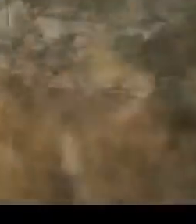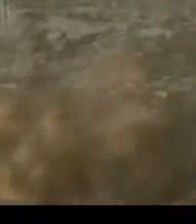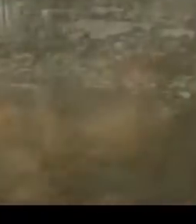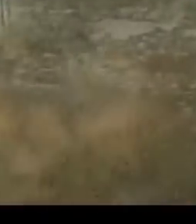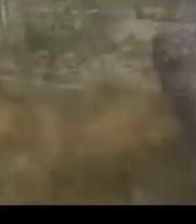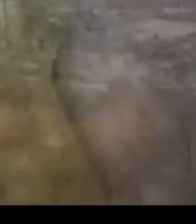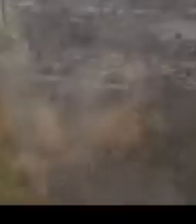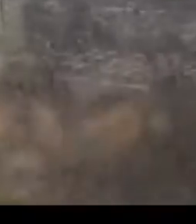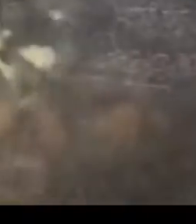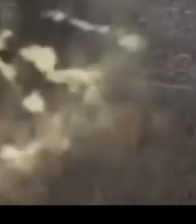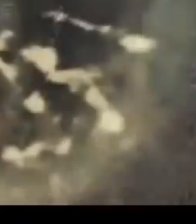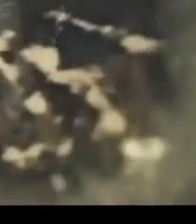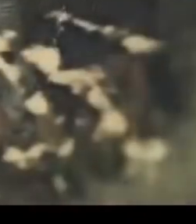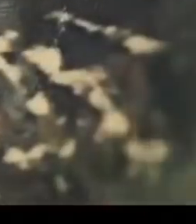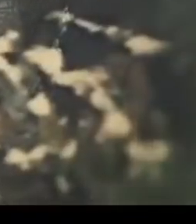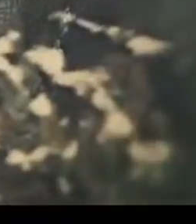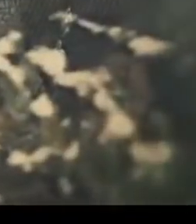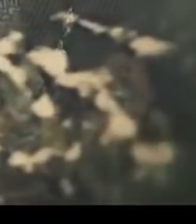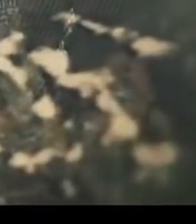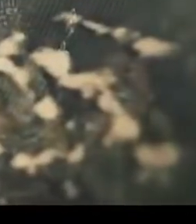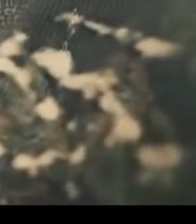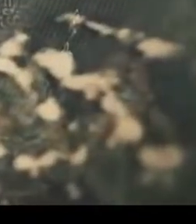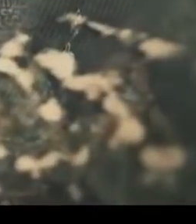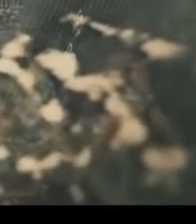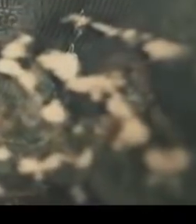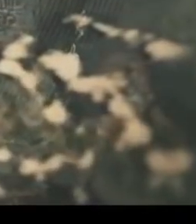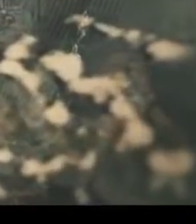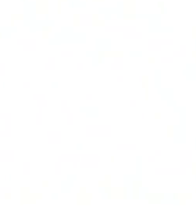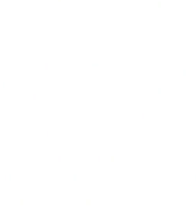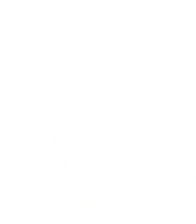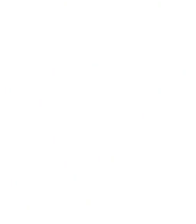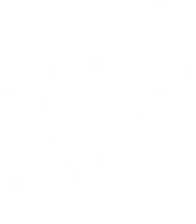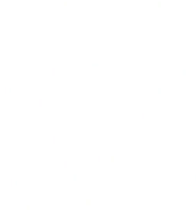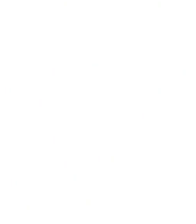punto de las 18 horas, solo por Capital 21.